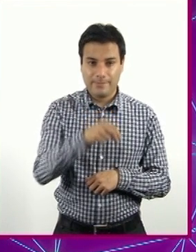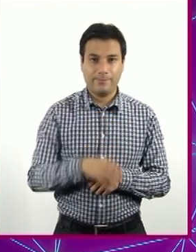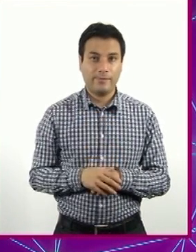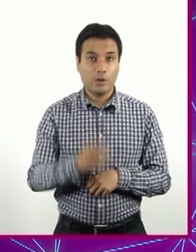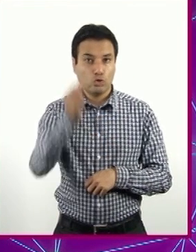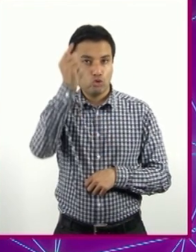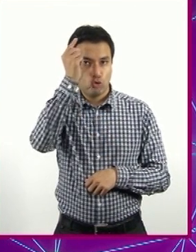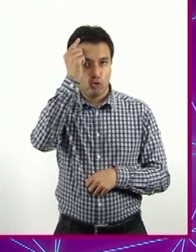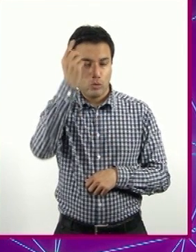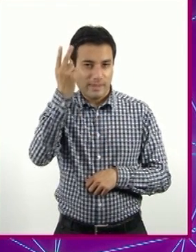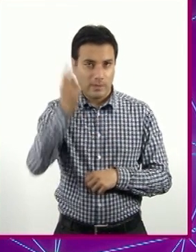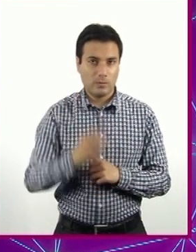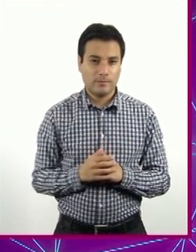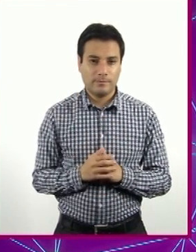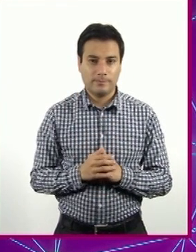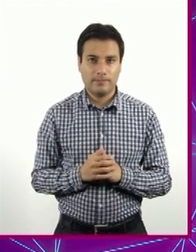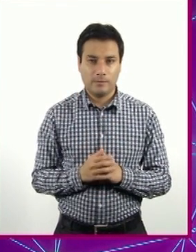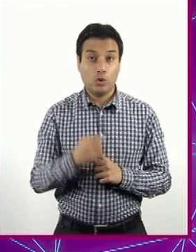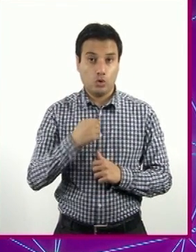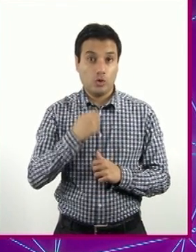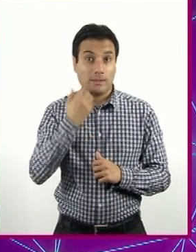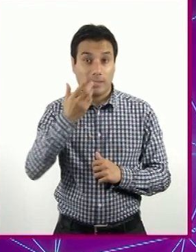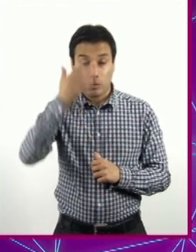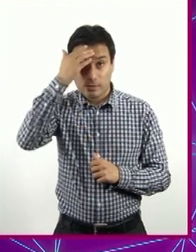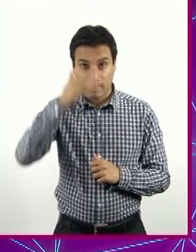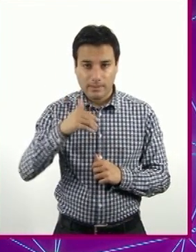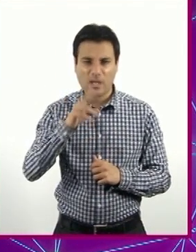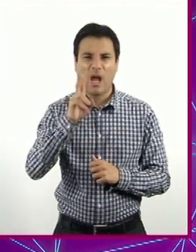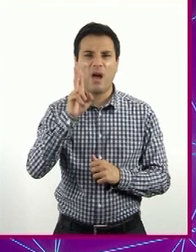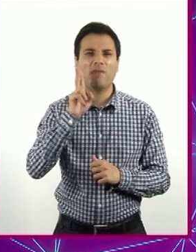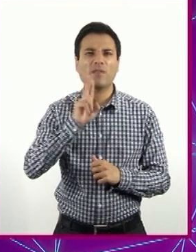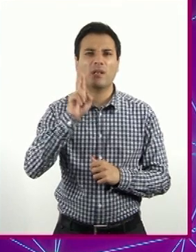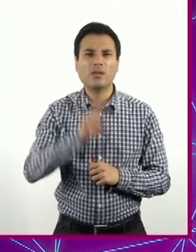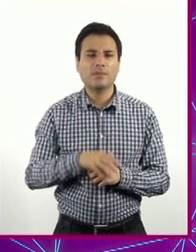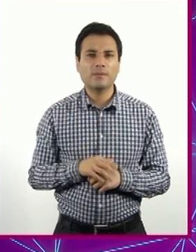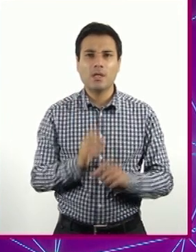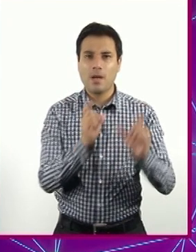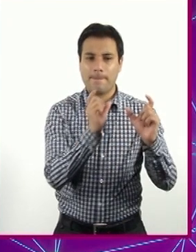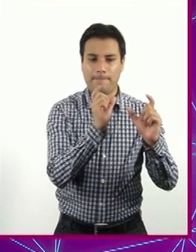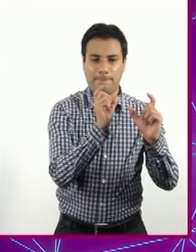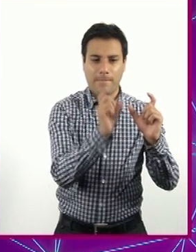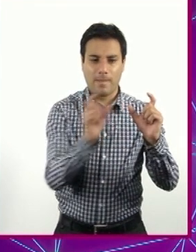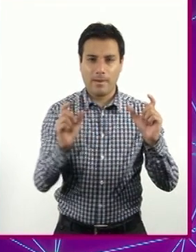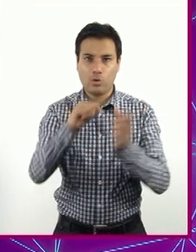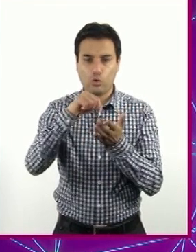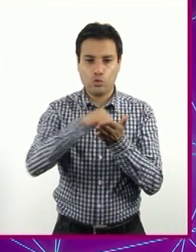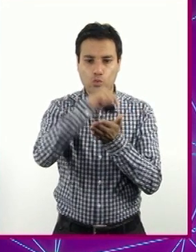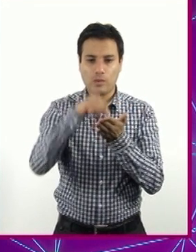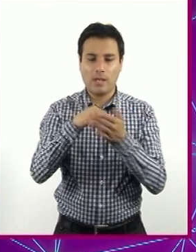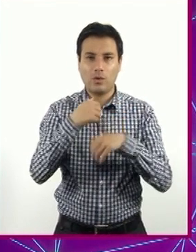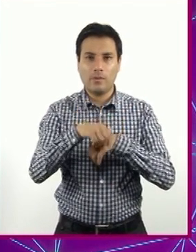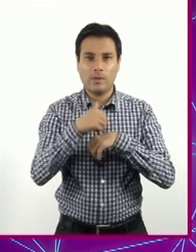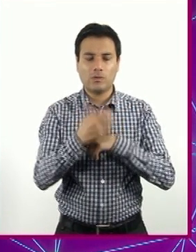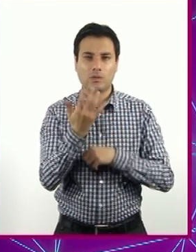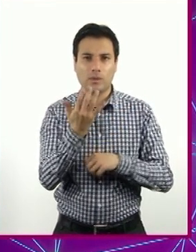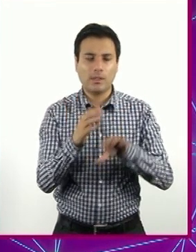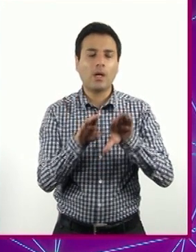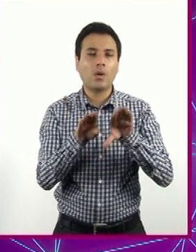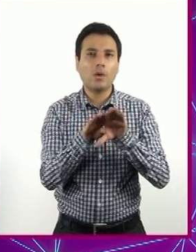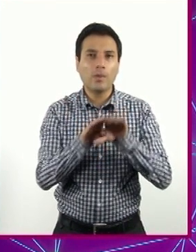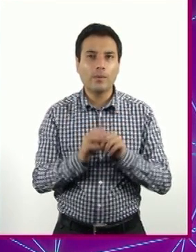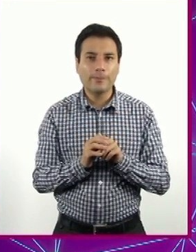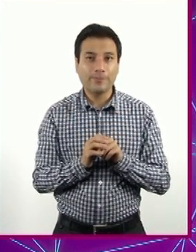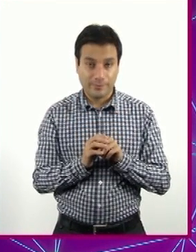cuadrado. Entonces, si quiero saber cuál es el término de la posición 50, basta con